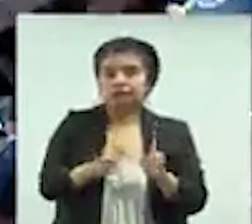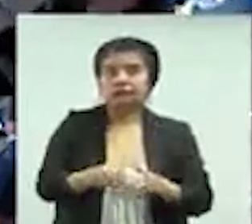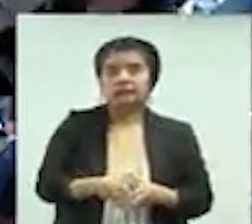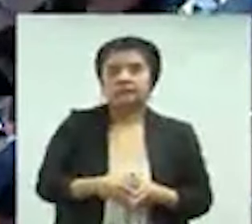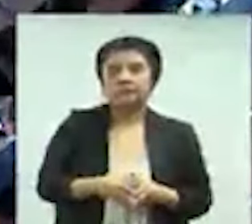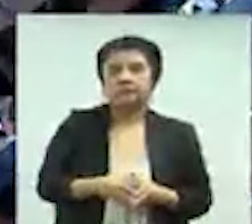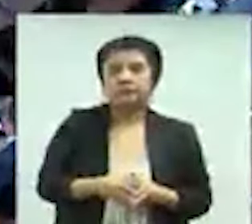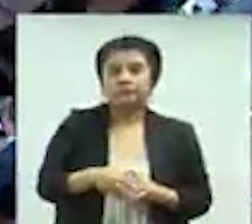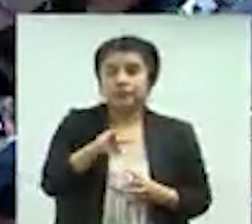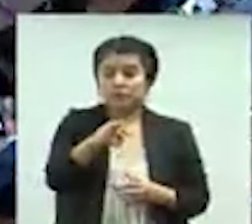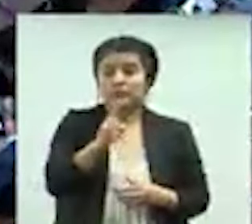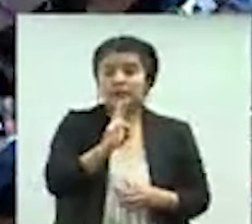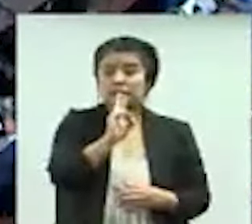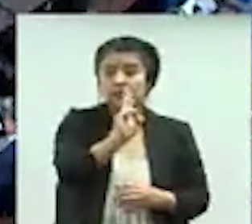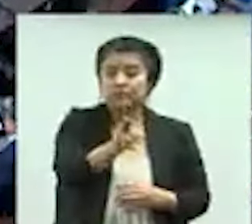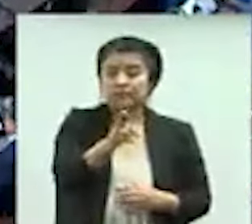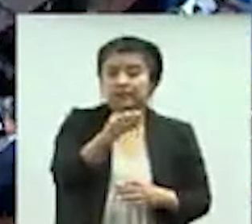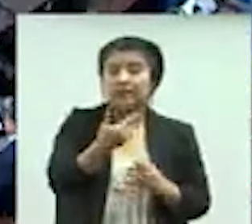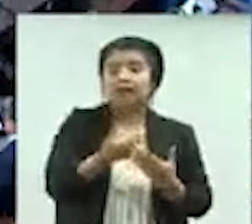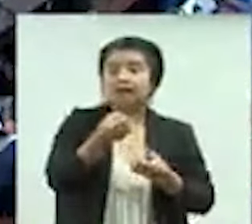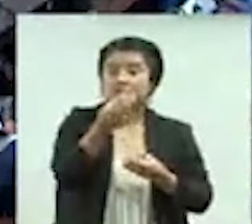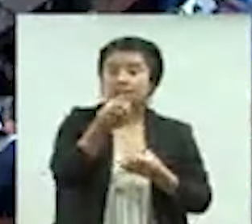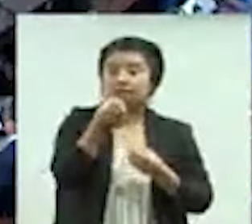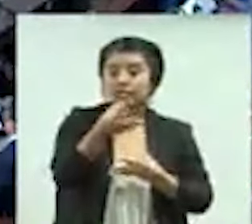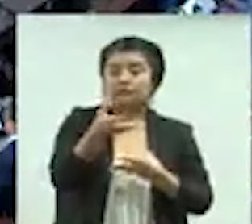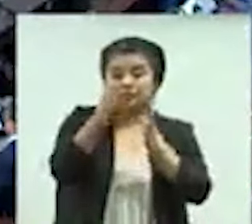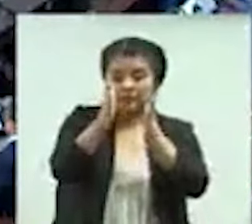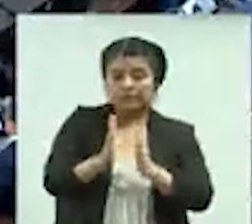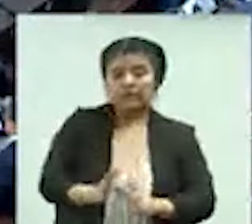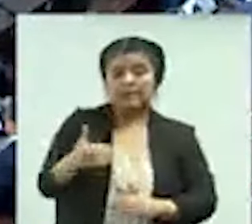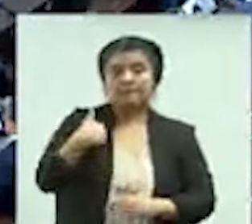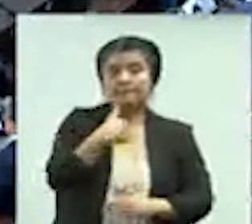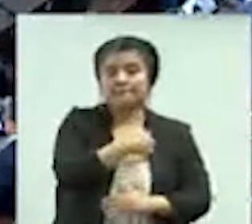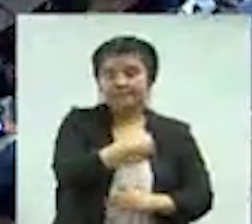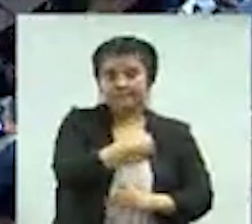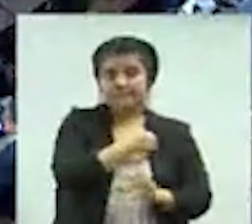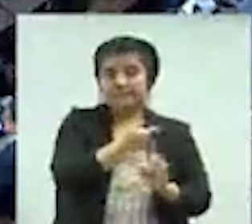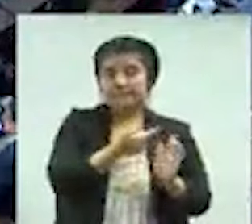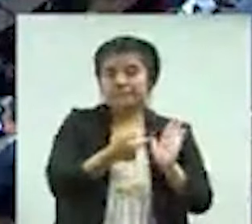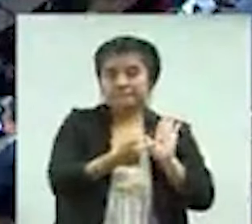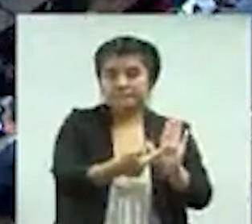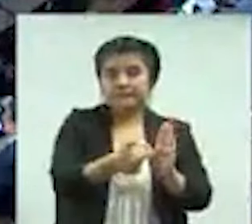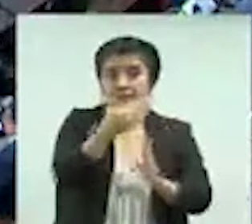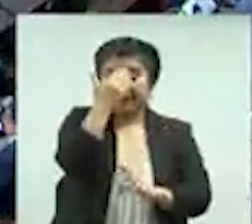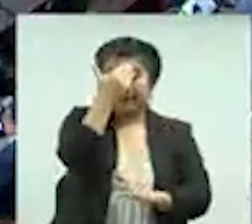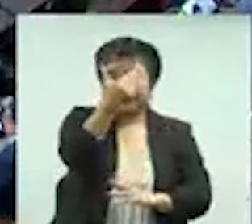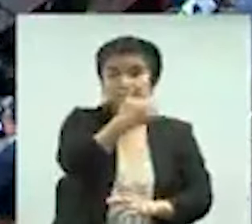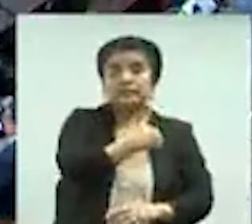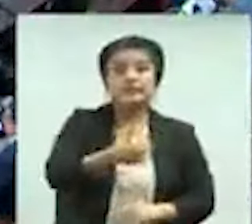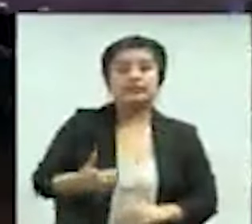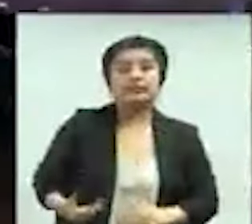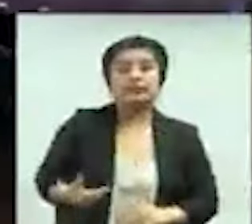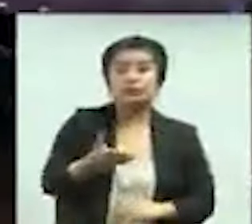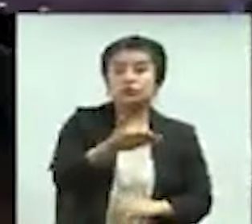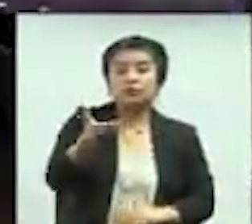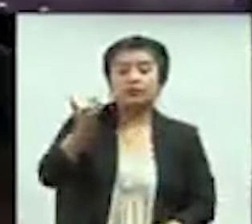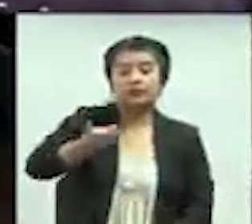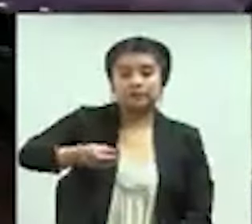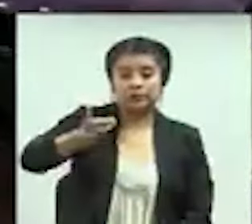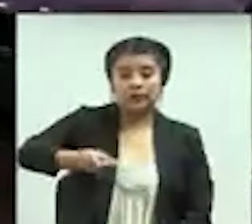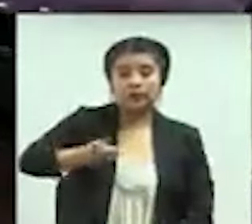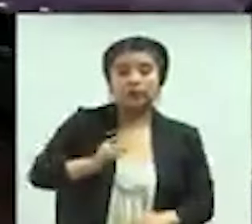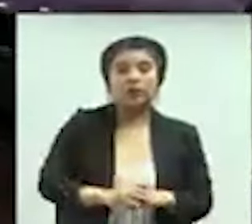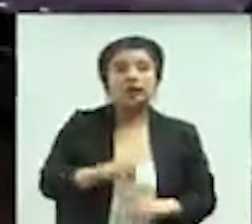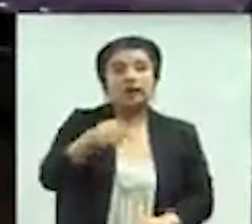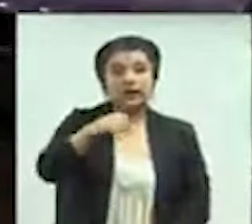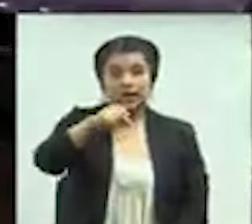Para responder, tiene la palabra el ministro de Relaciones Exteriores. Gracias, señor presidente. Honorable Pleno, esta no es